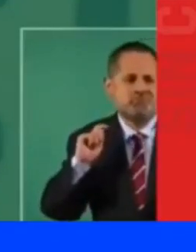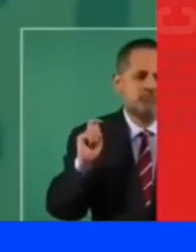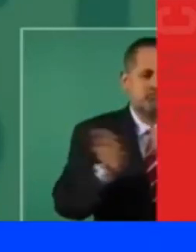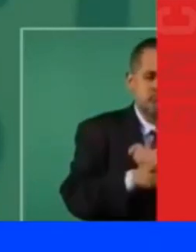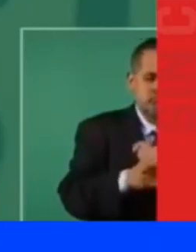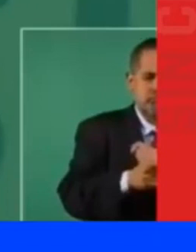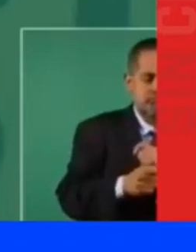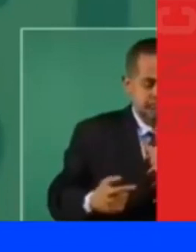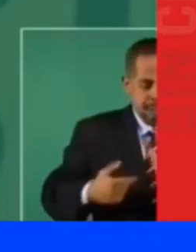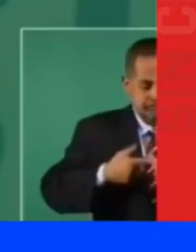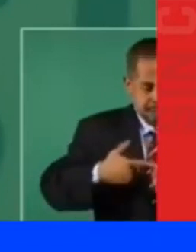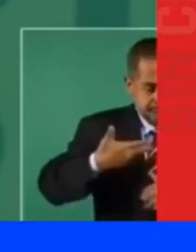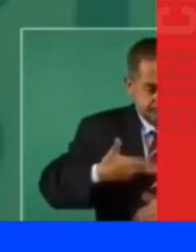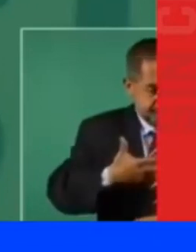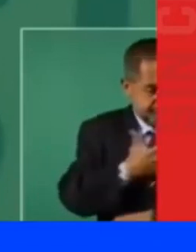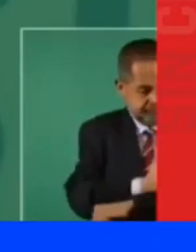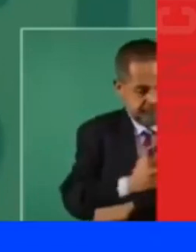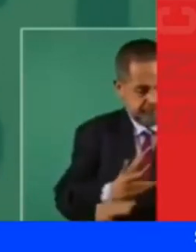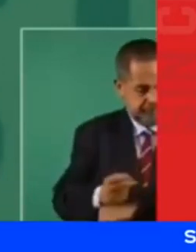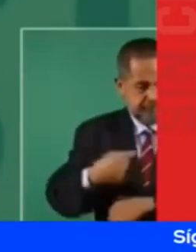sin autoridad moral.